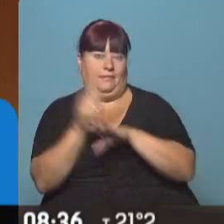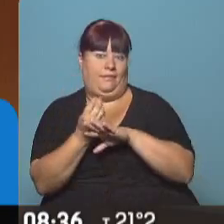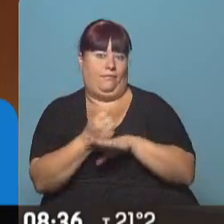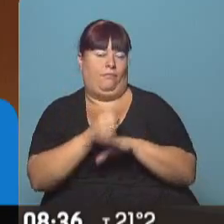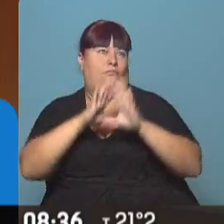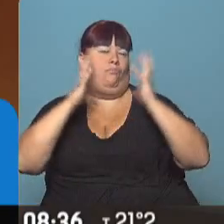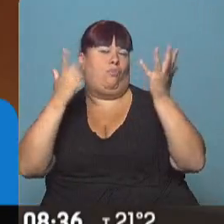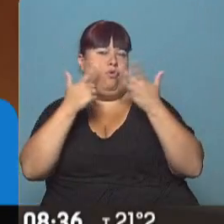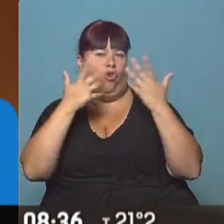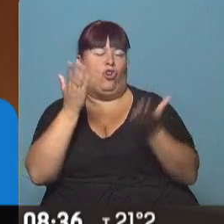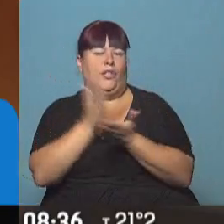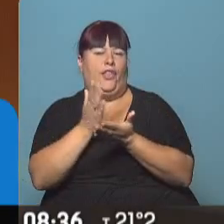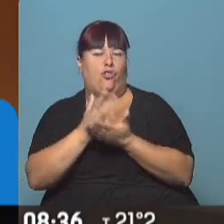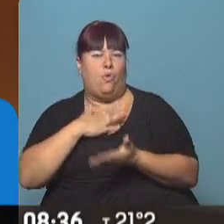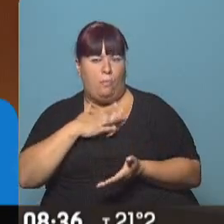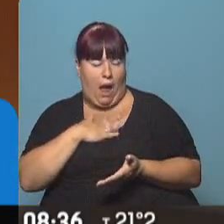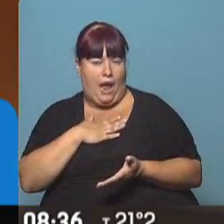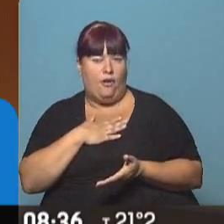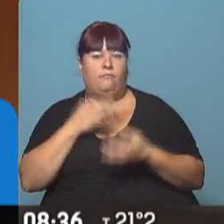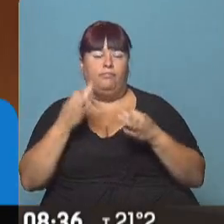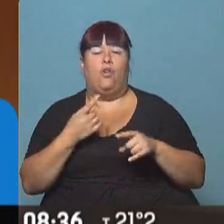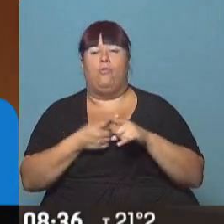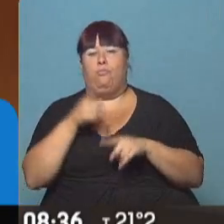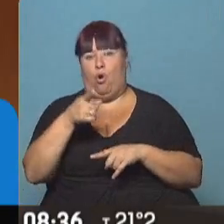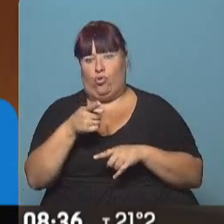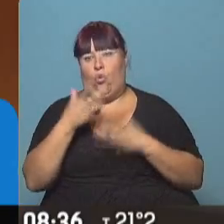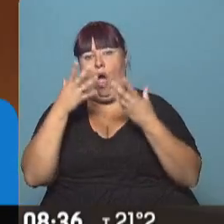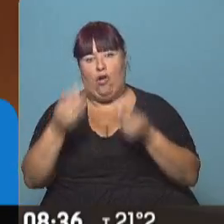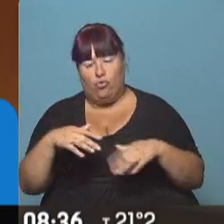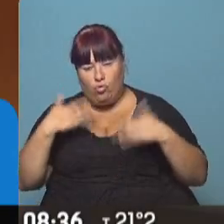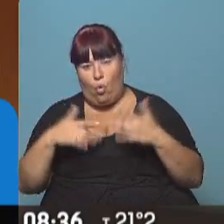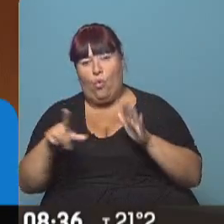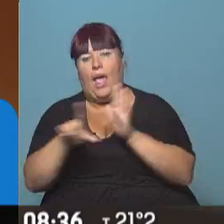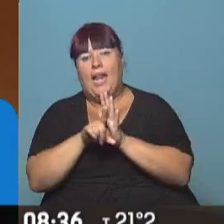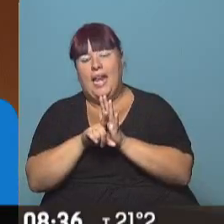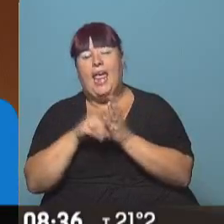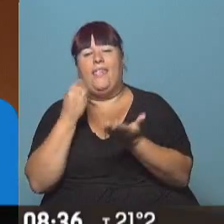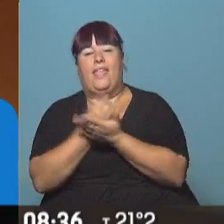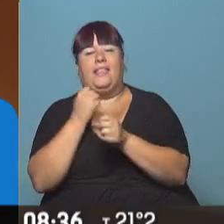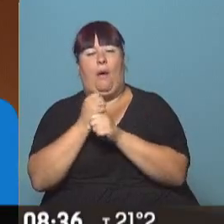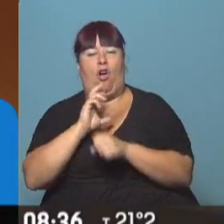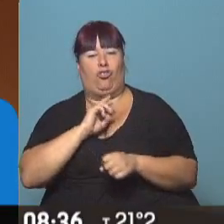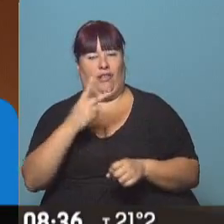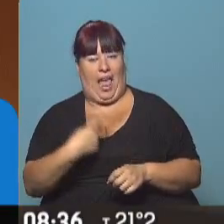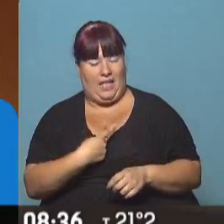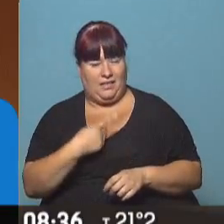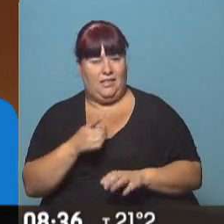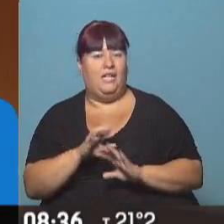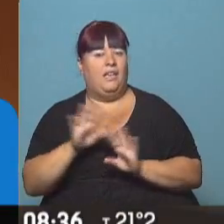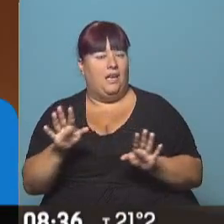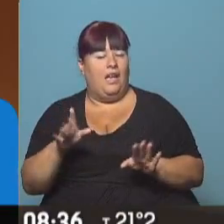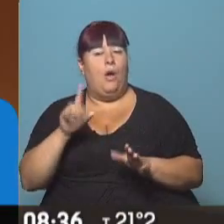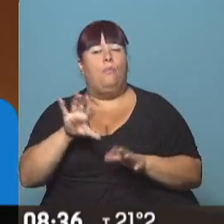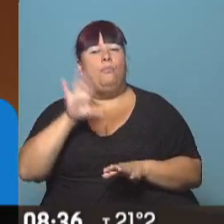referente mundial de derechos humanos, en particular por su contribución, que es la ley de cupo laboral trans, que es en